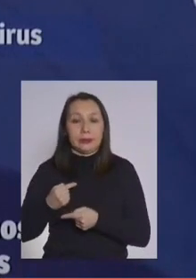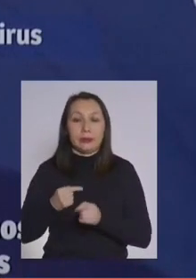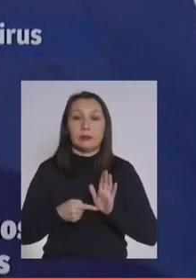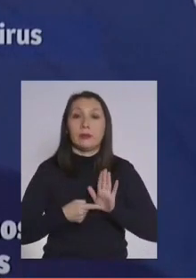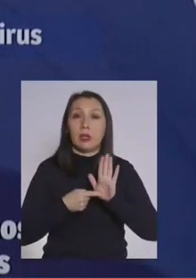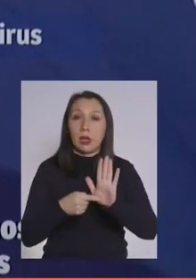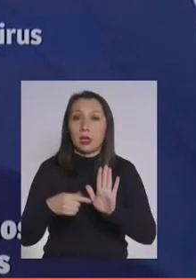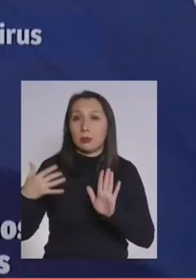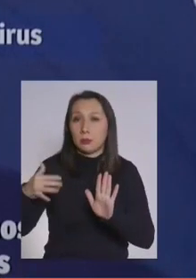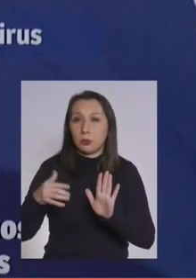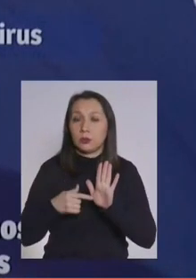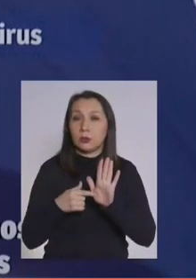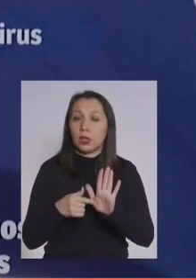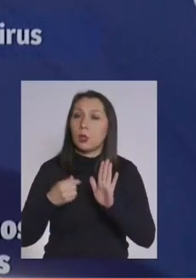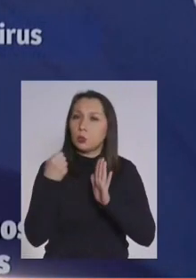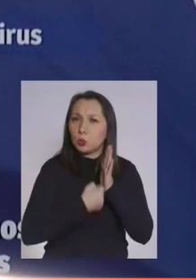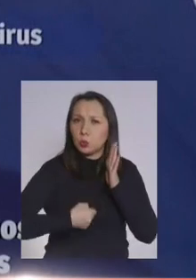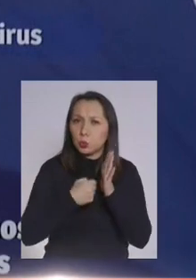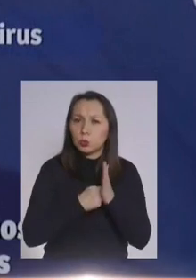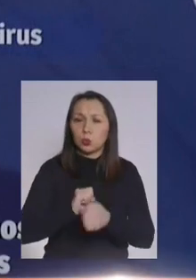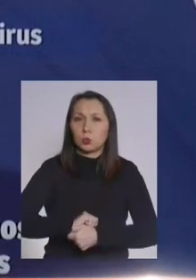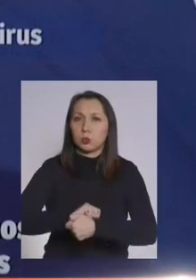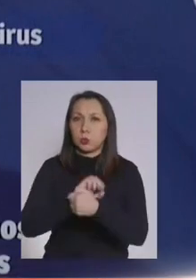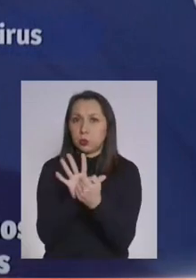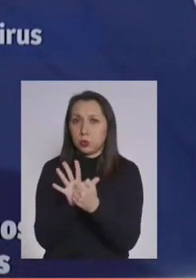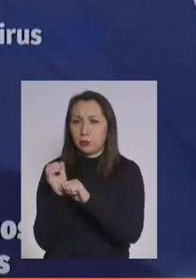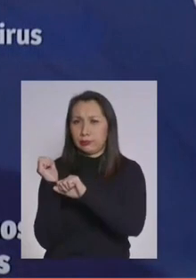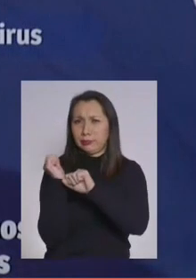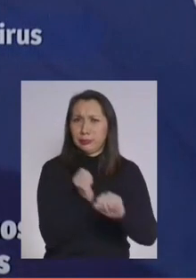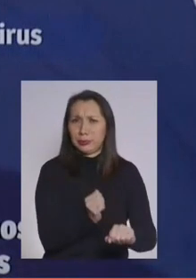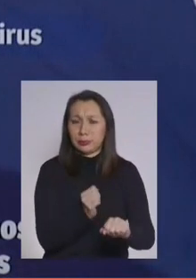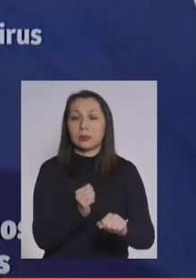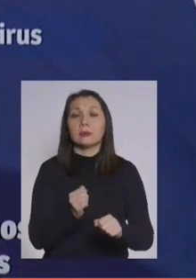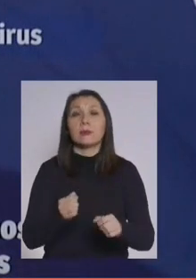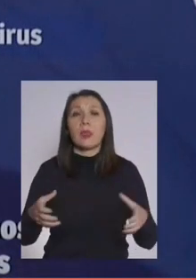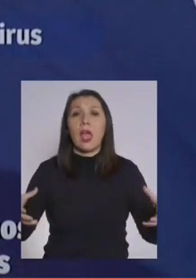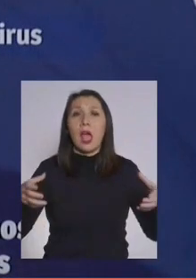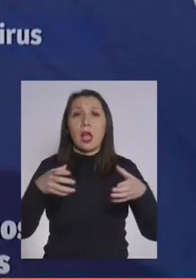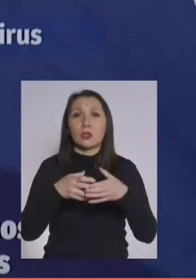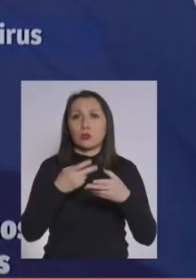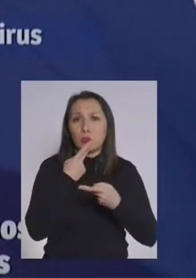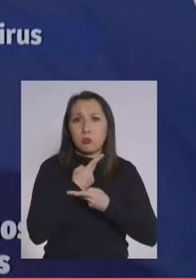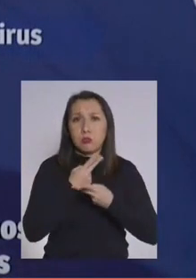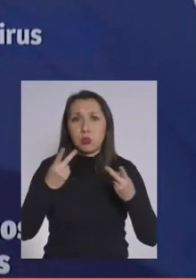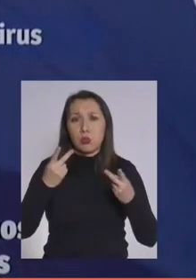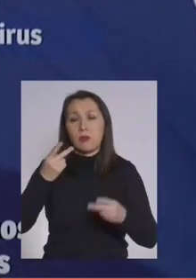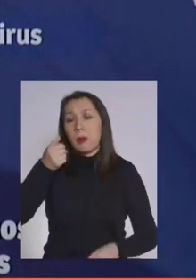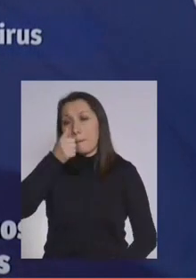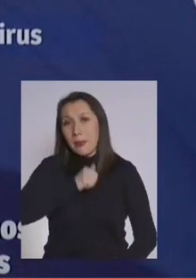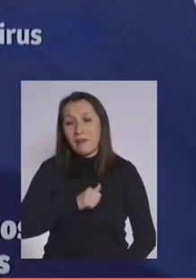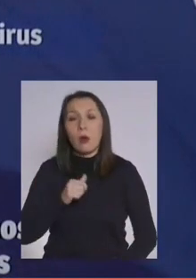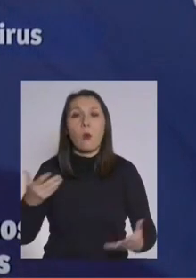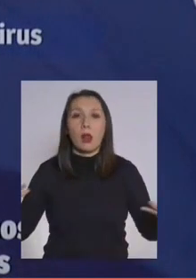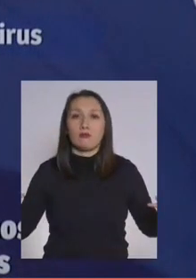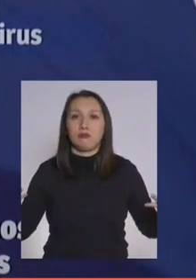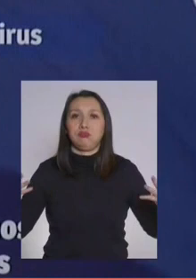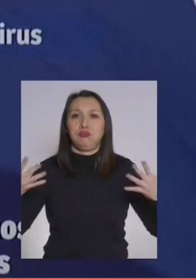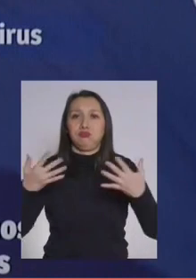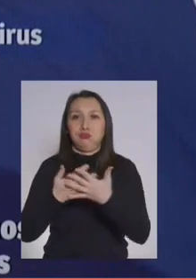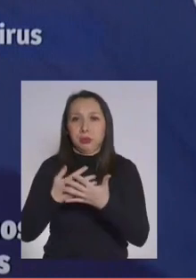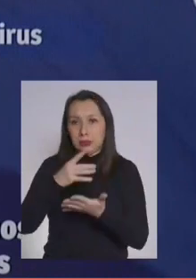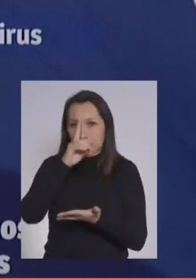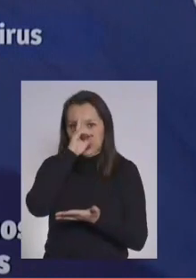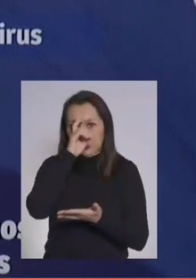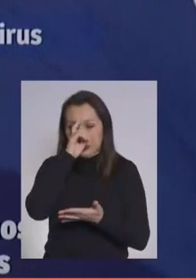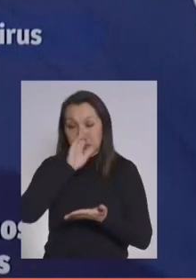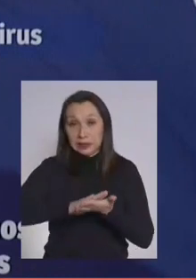que en la lucha contra el coronavirus la asociación público-privada es decir esta red integrada de salud